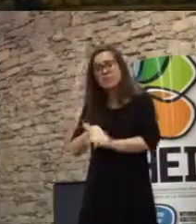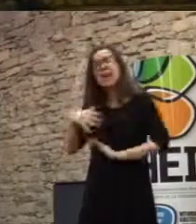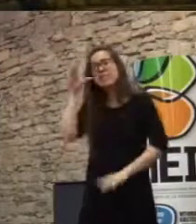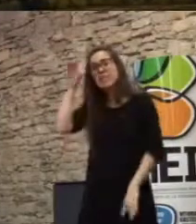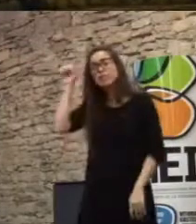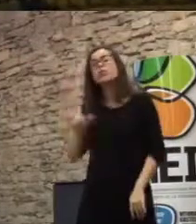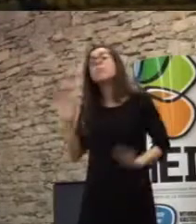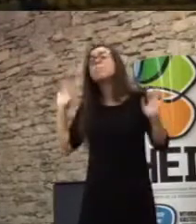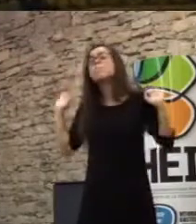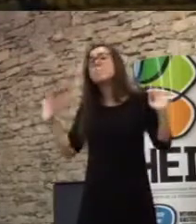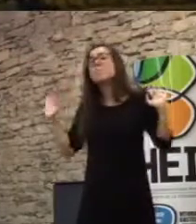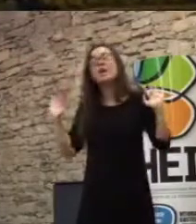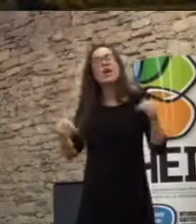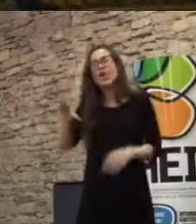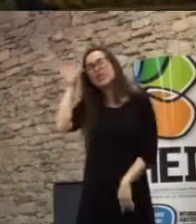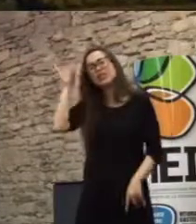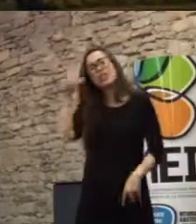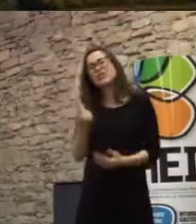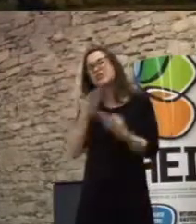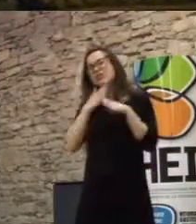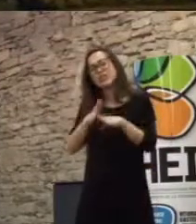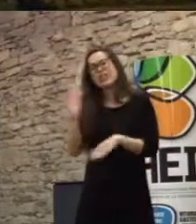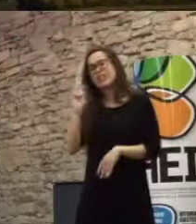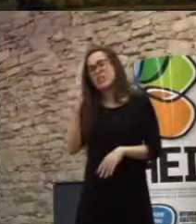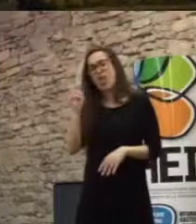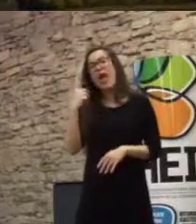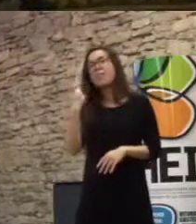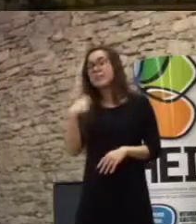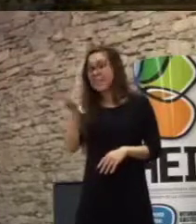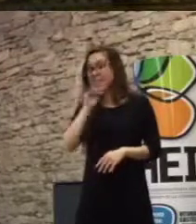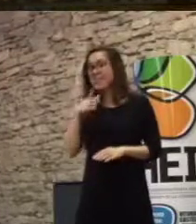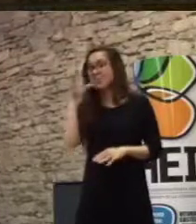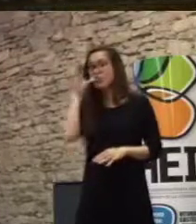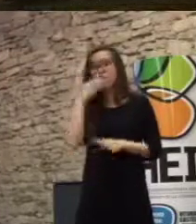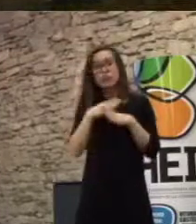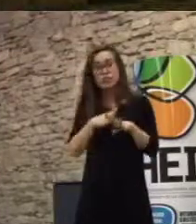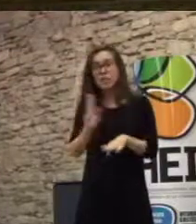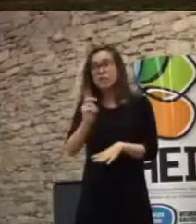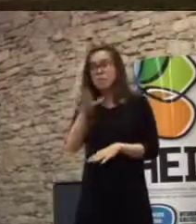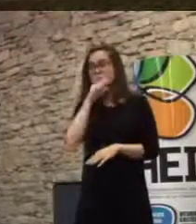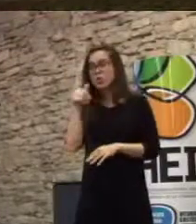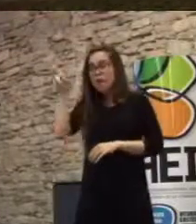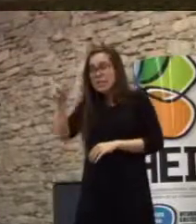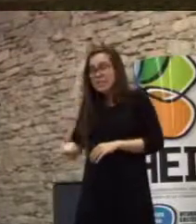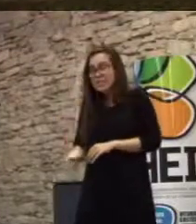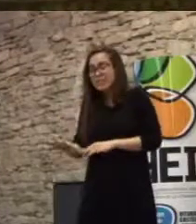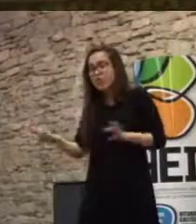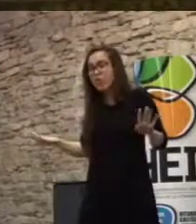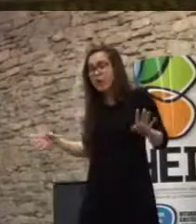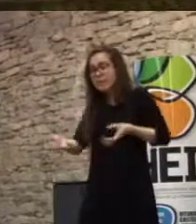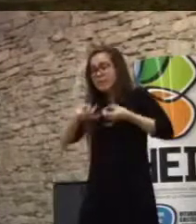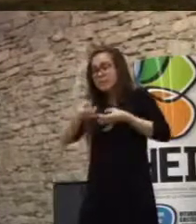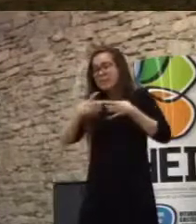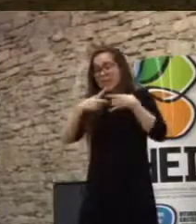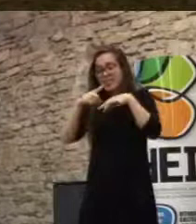pero qué ocurre que no basta con escuchar hay que entender esto porque esa persona en su mundo se expresa de una manera el